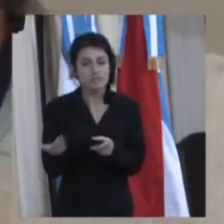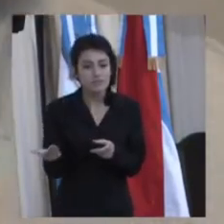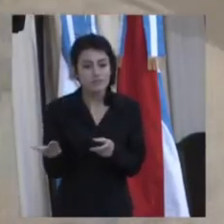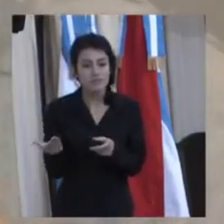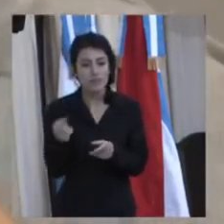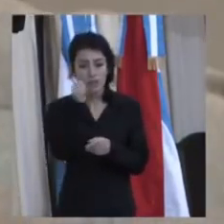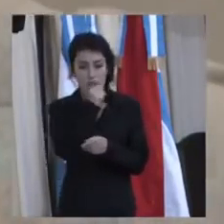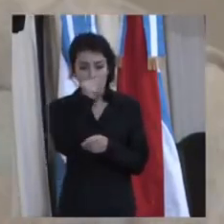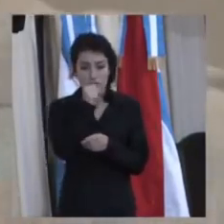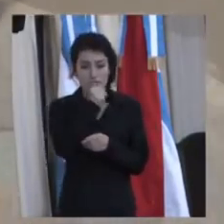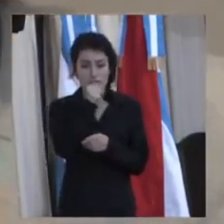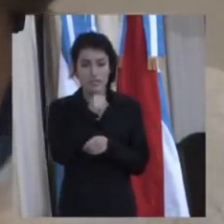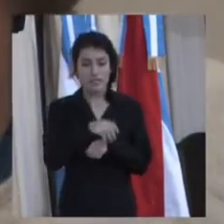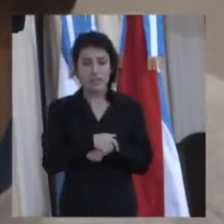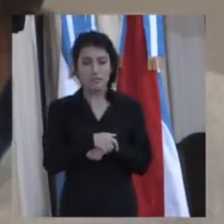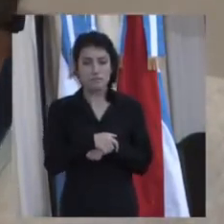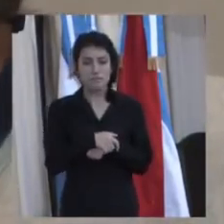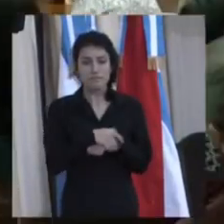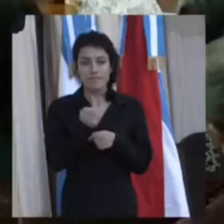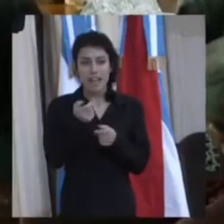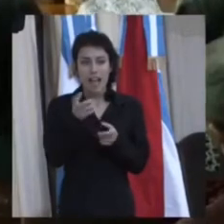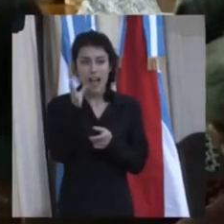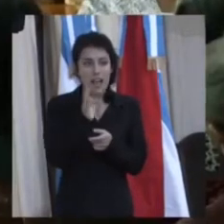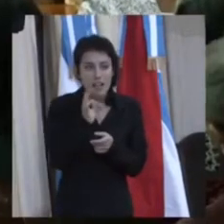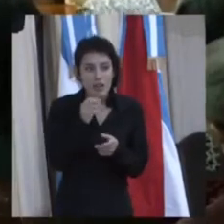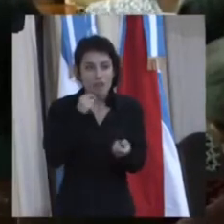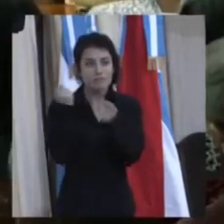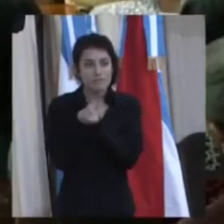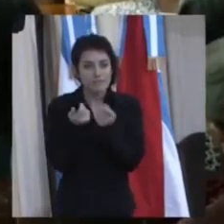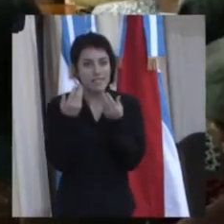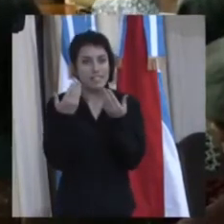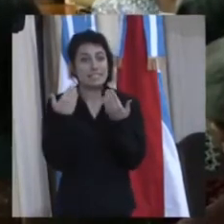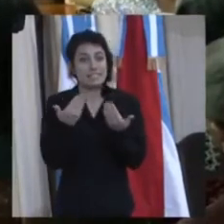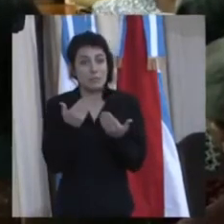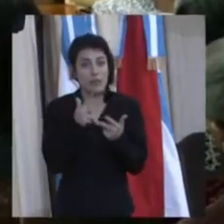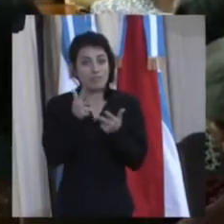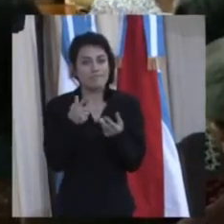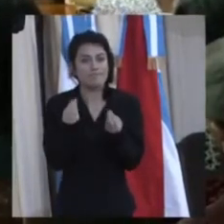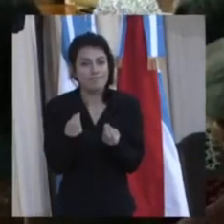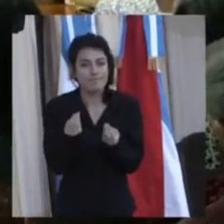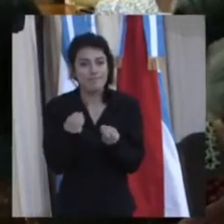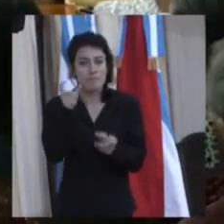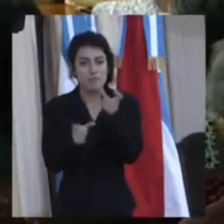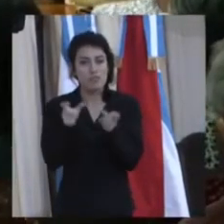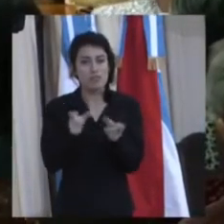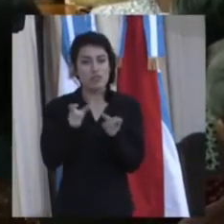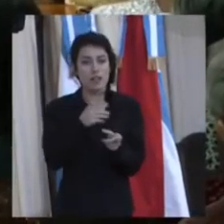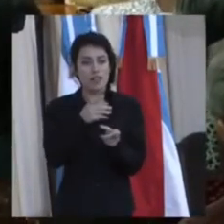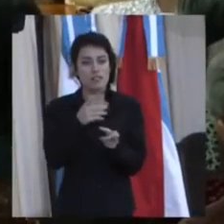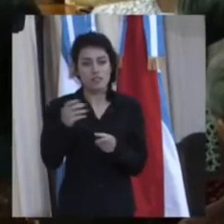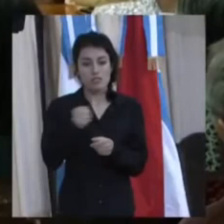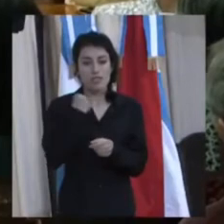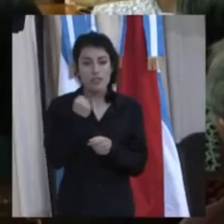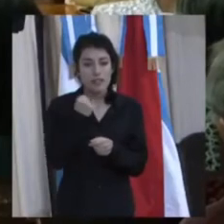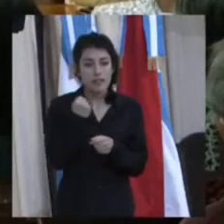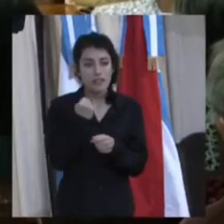condescendiente y que quede algo de la Reforma, ¿no? De lo que valga la pena rescatar, decían los socialistas desde la vanguardia. Los socialistas